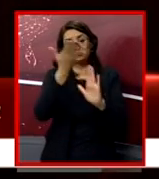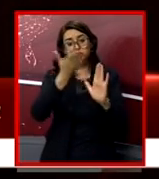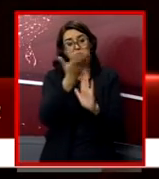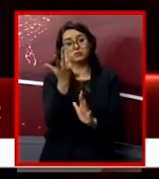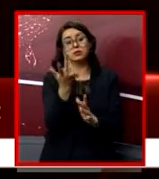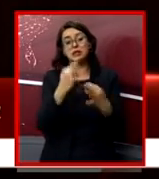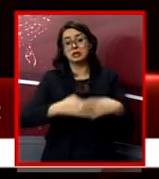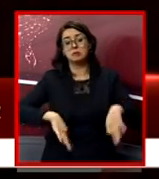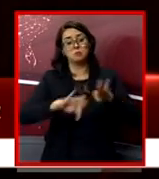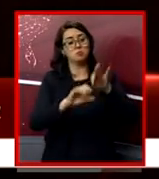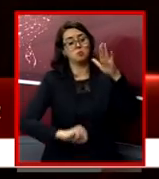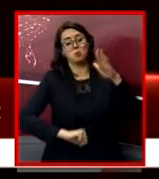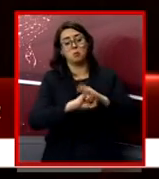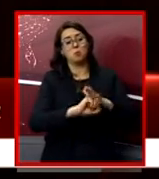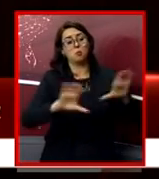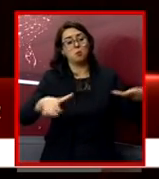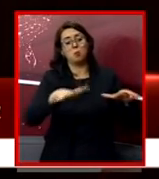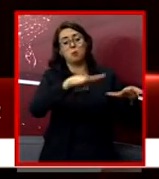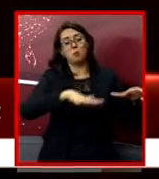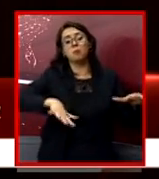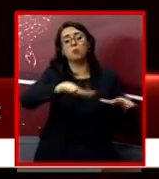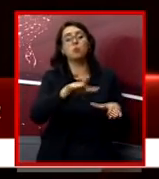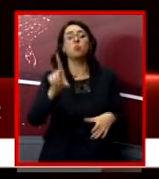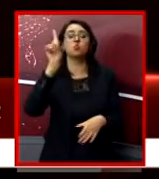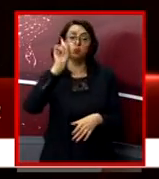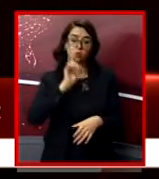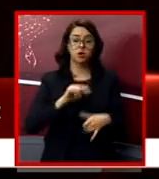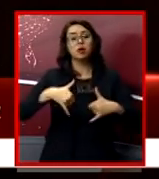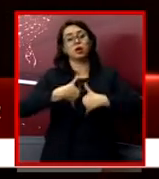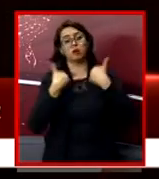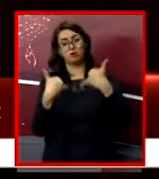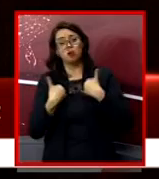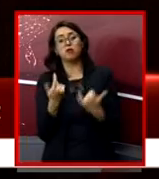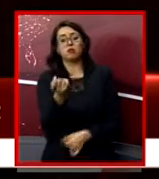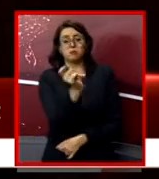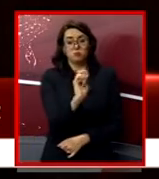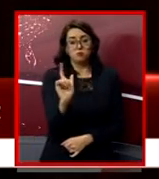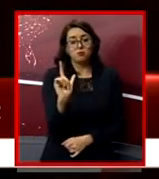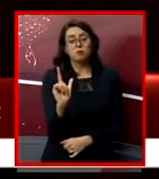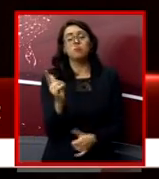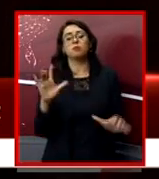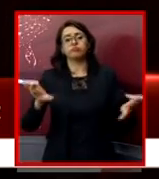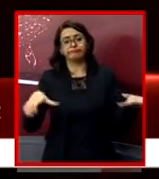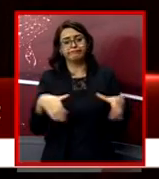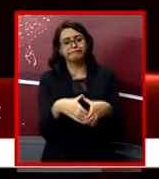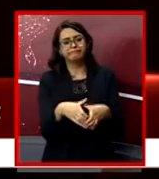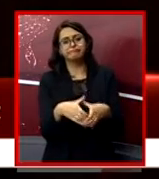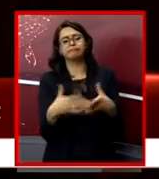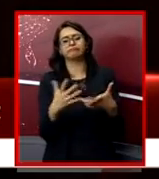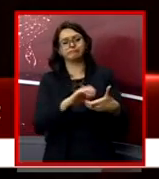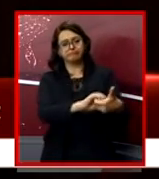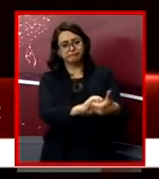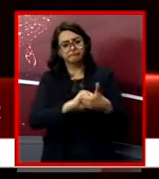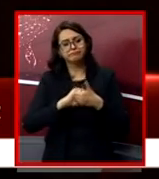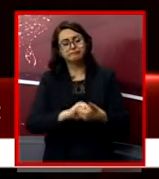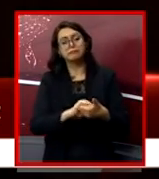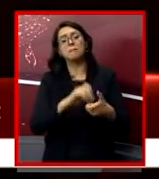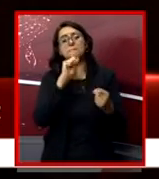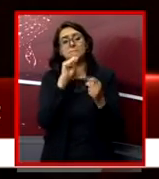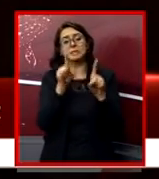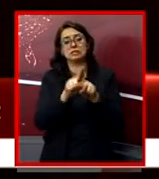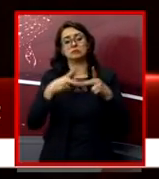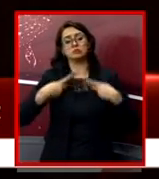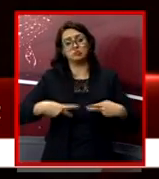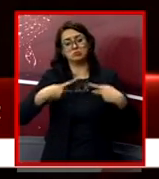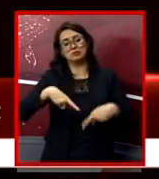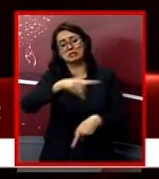sociedad. Tomar de la mano a las mujeres, jóvenes, profesionistas, colectivos, tomar de la mano a las